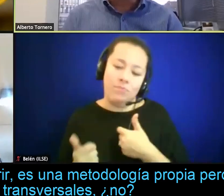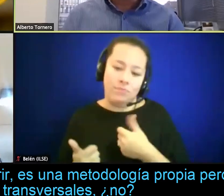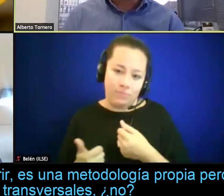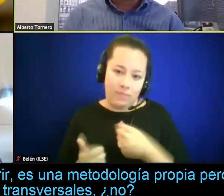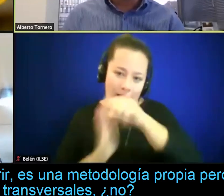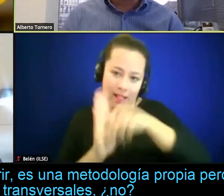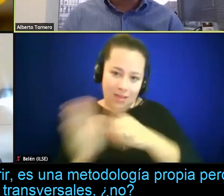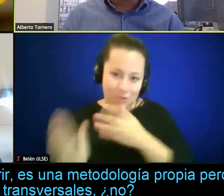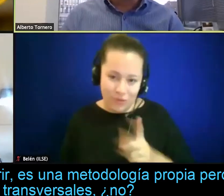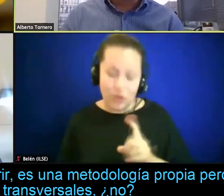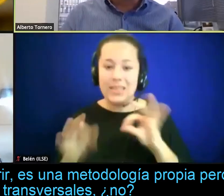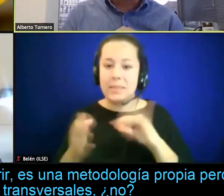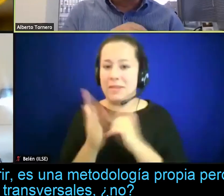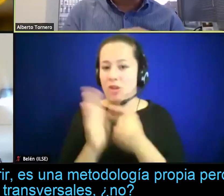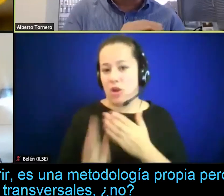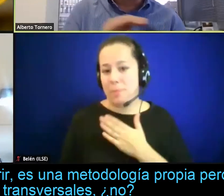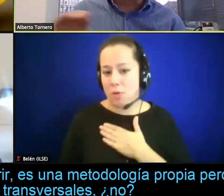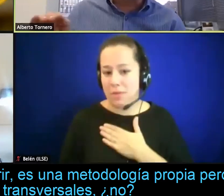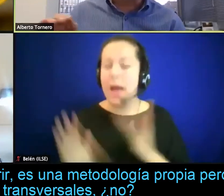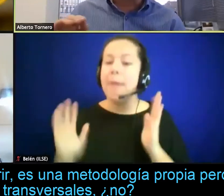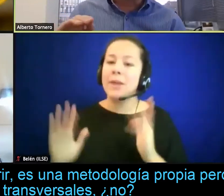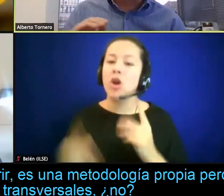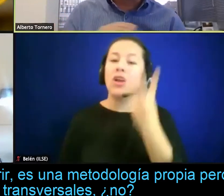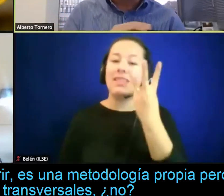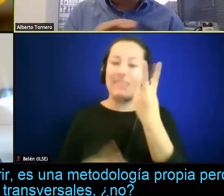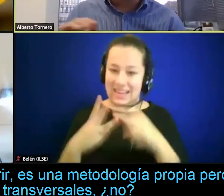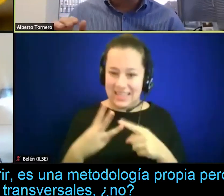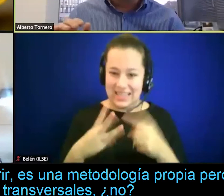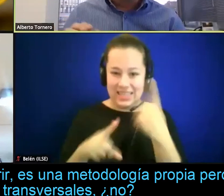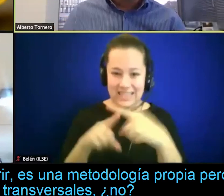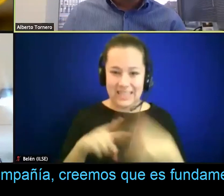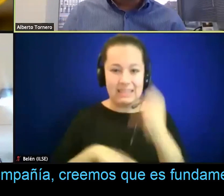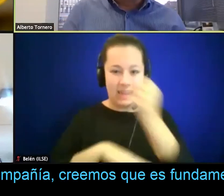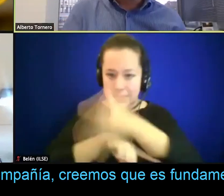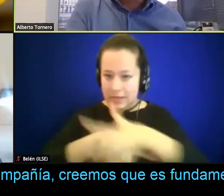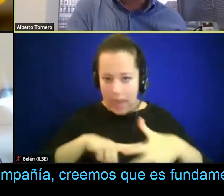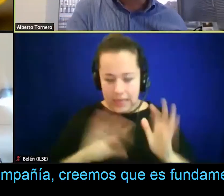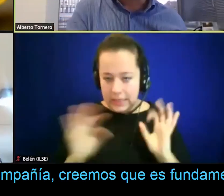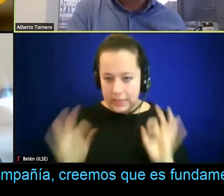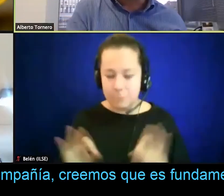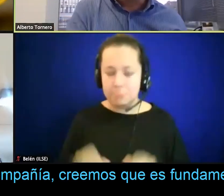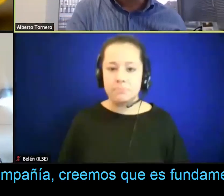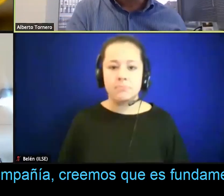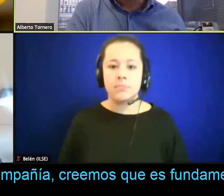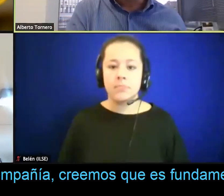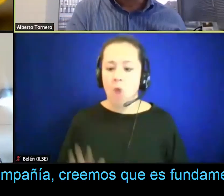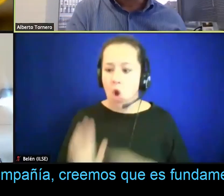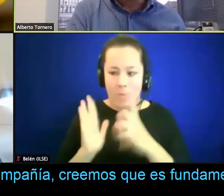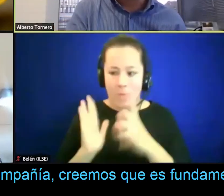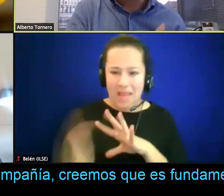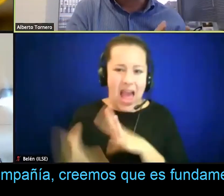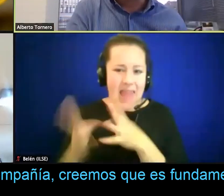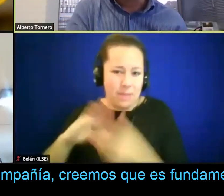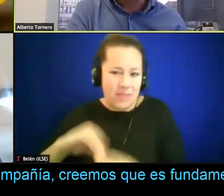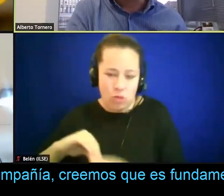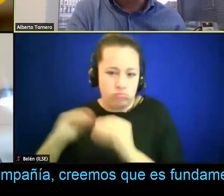propia, pero con 3 elementos transversales, ¿no? Completamente adaptado a la compañía,